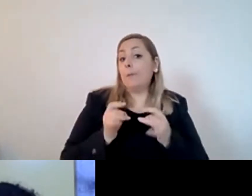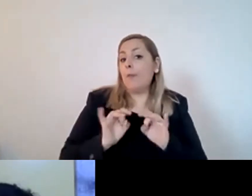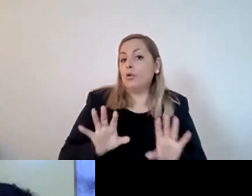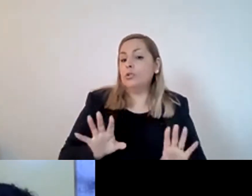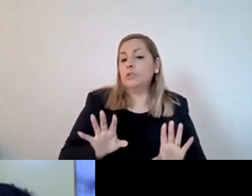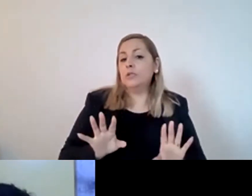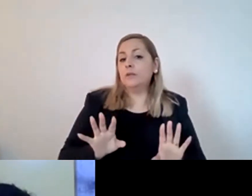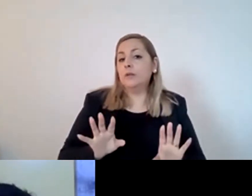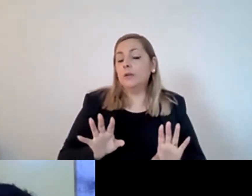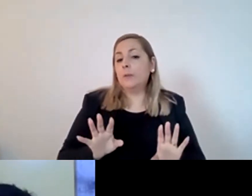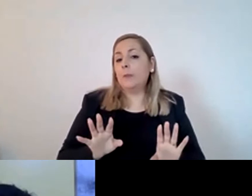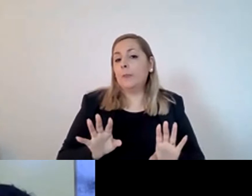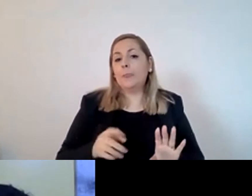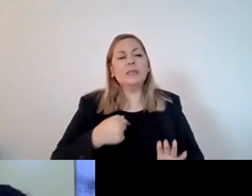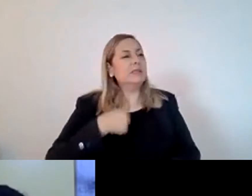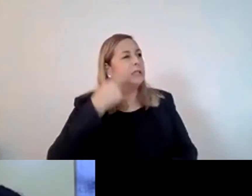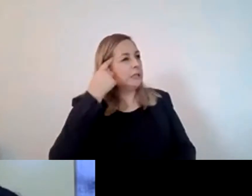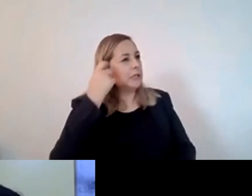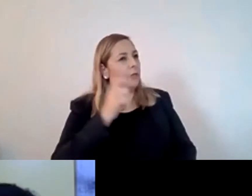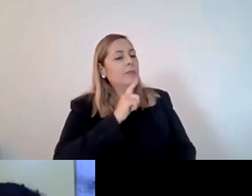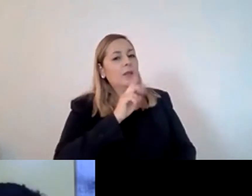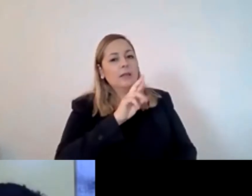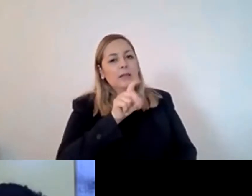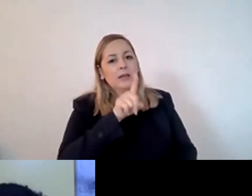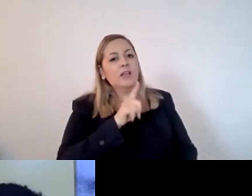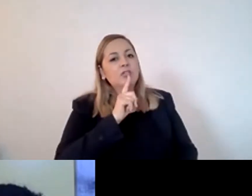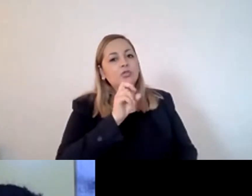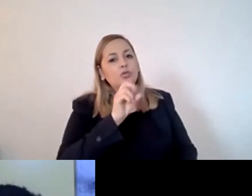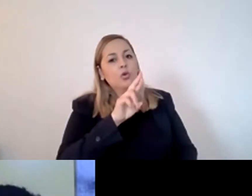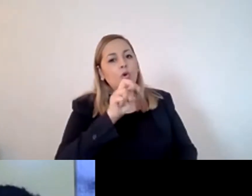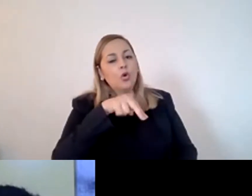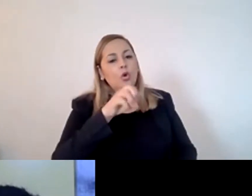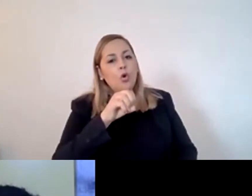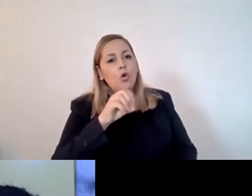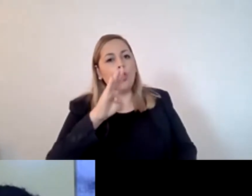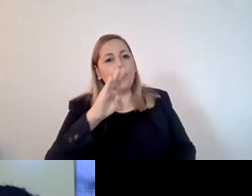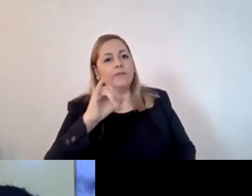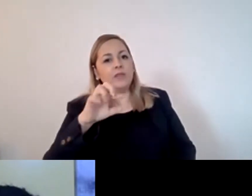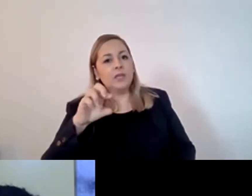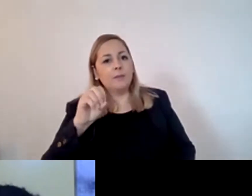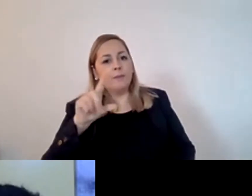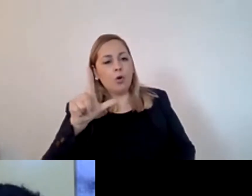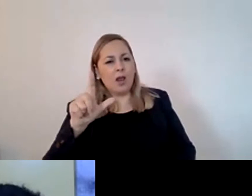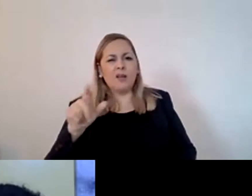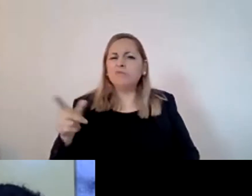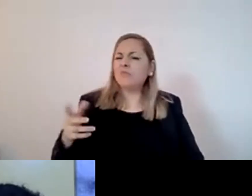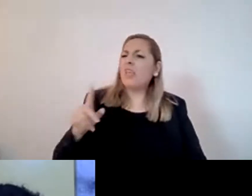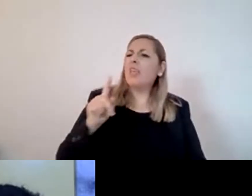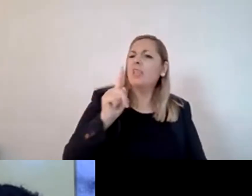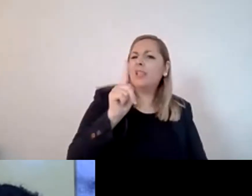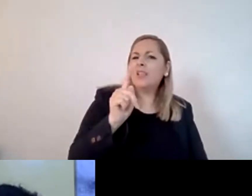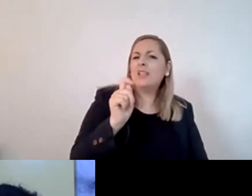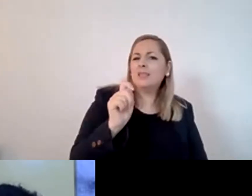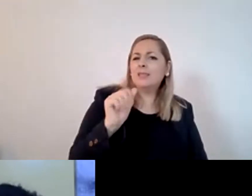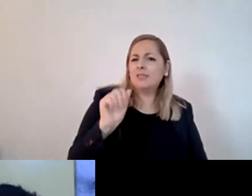me parece que es el trastorno bipolar. Cuando dijo TAG, ¿cómo era? TAP, TAG, TAP,